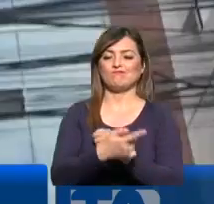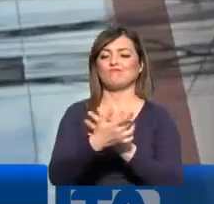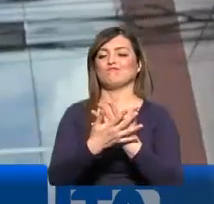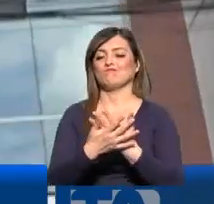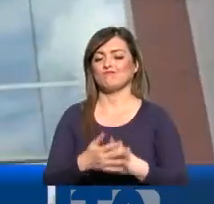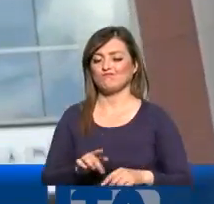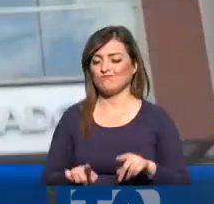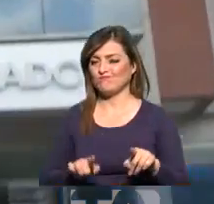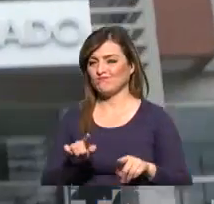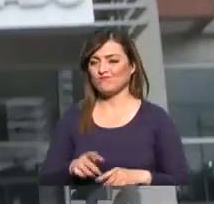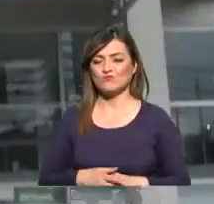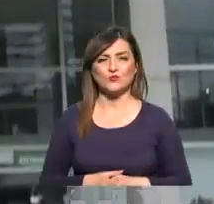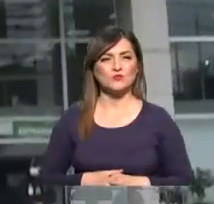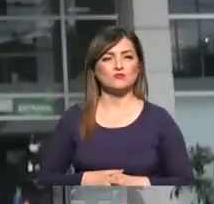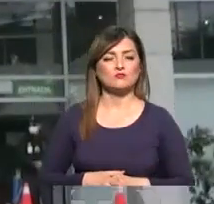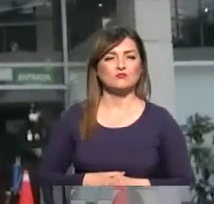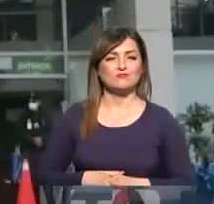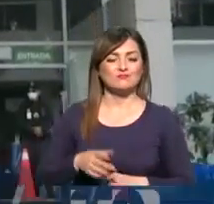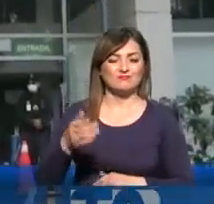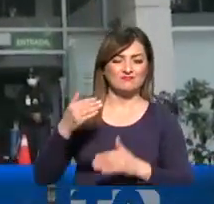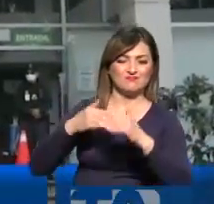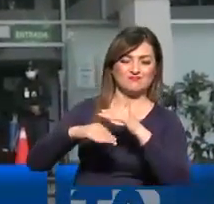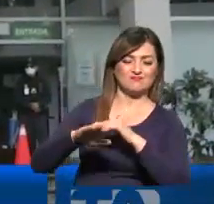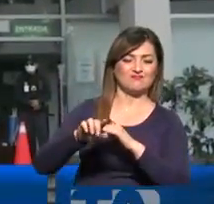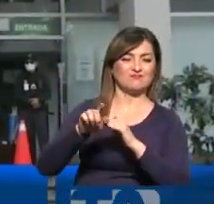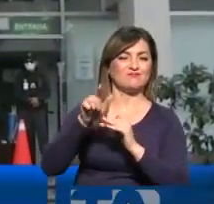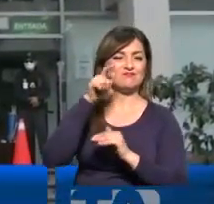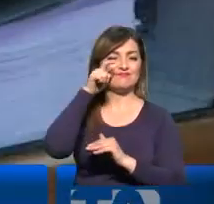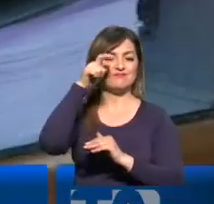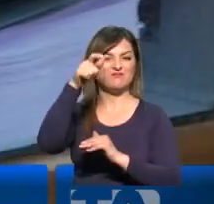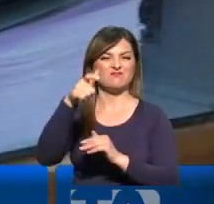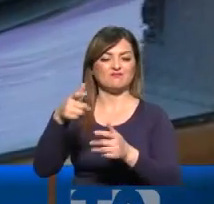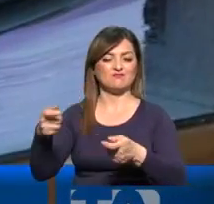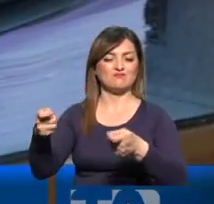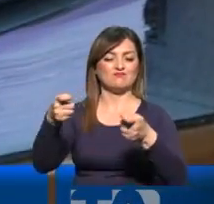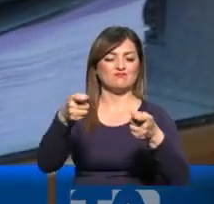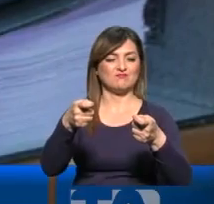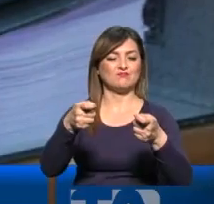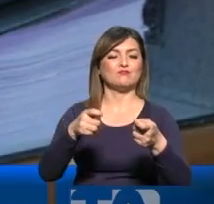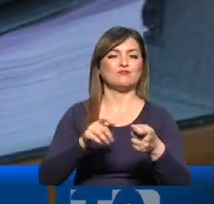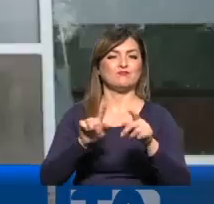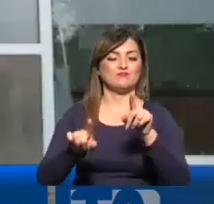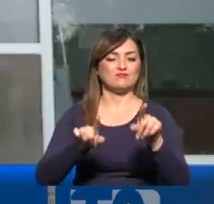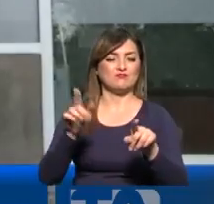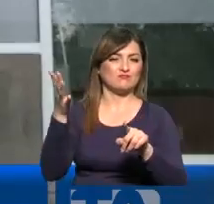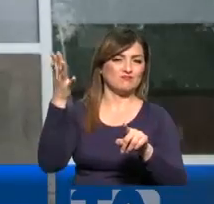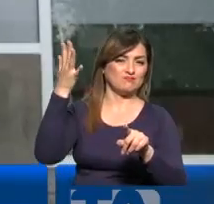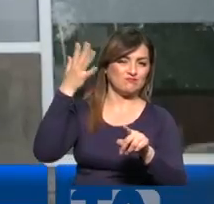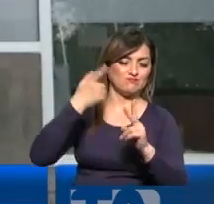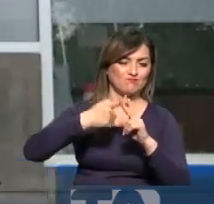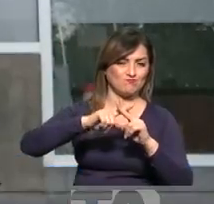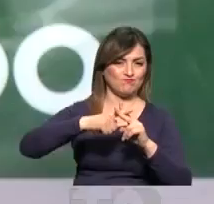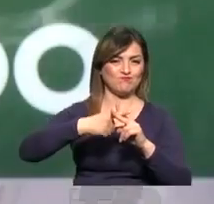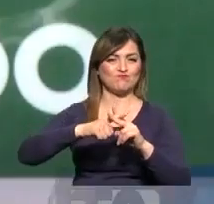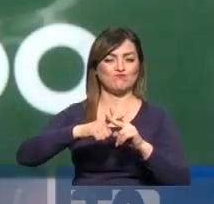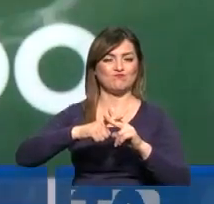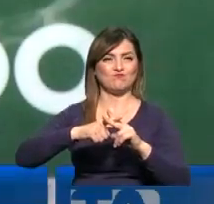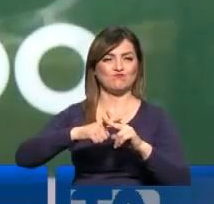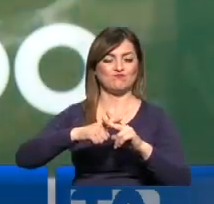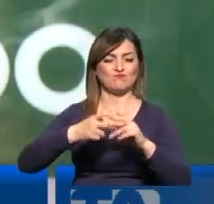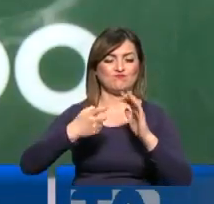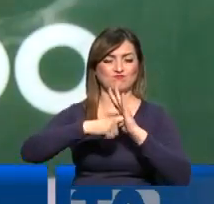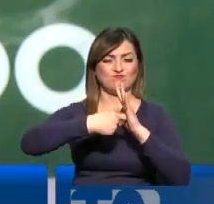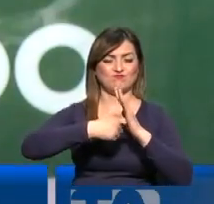penal. Esos IRPs que fueron enviados a Fiscalía son algunos represados desde que se inició la